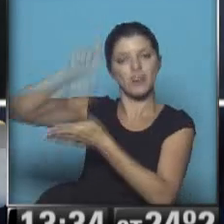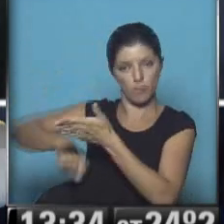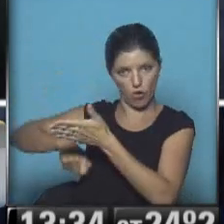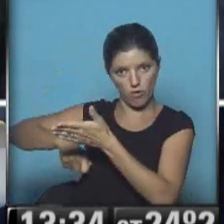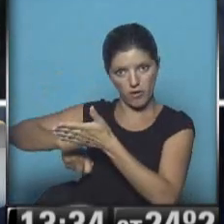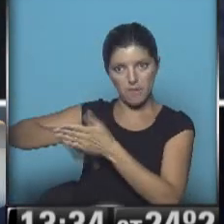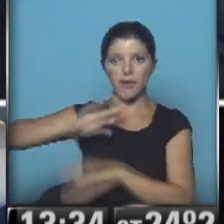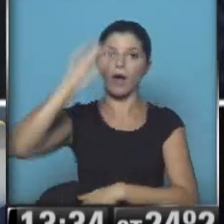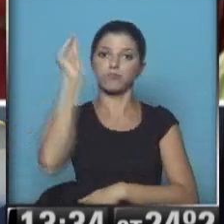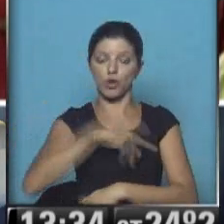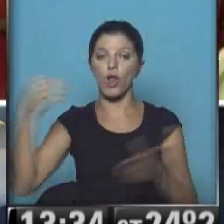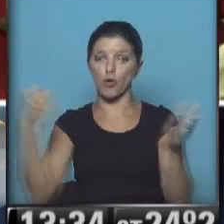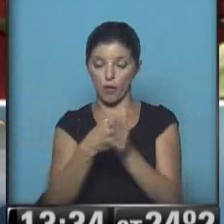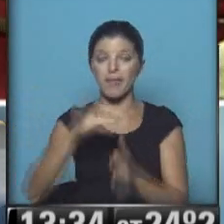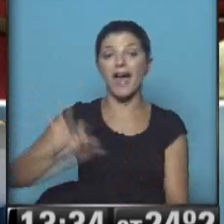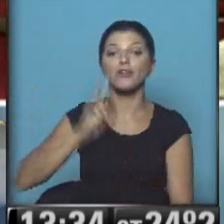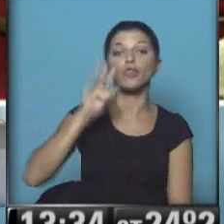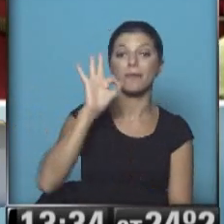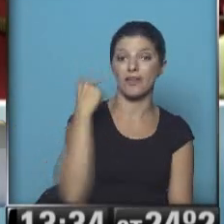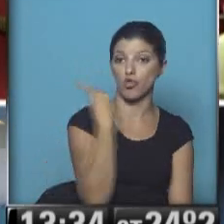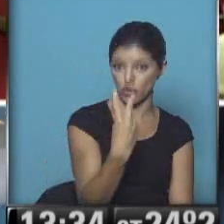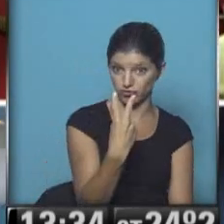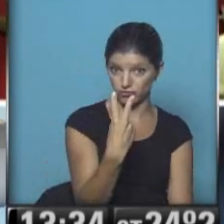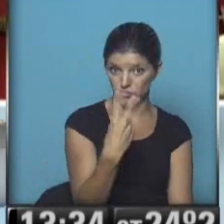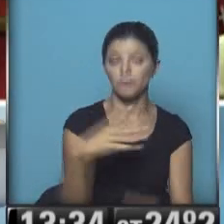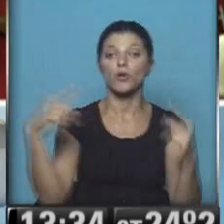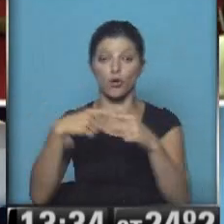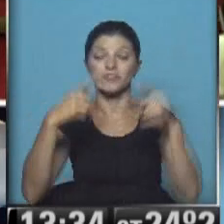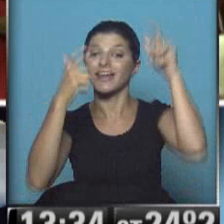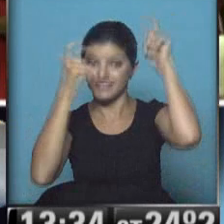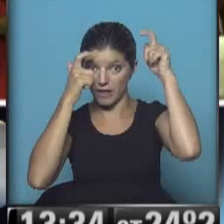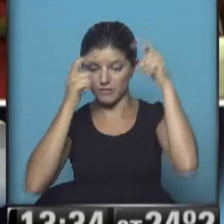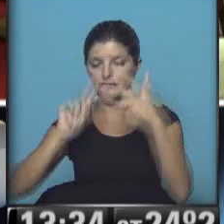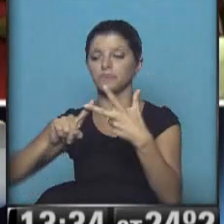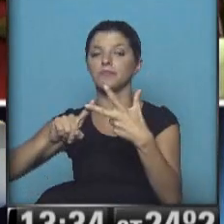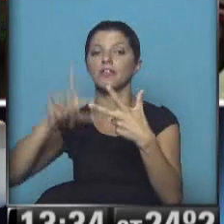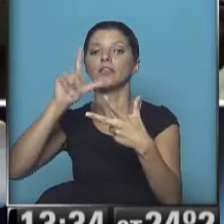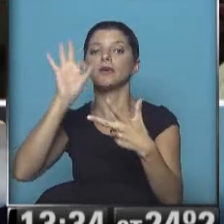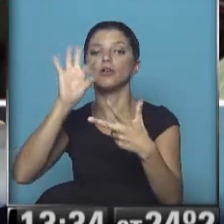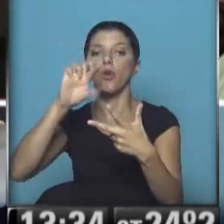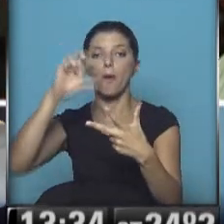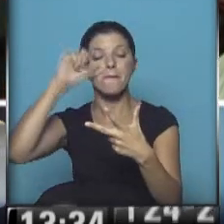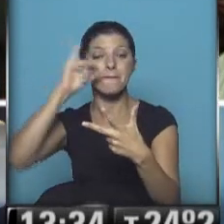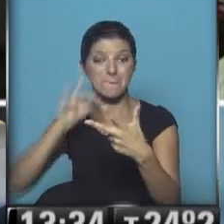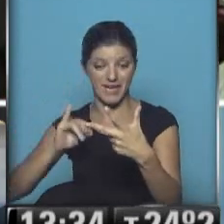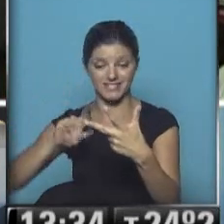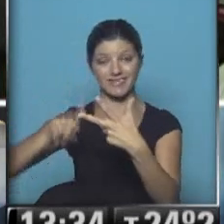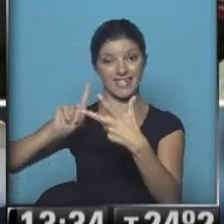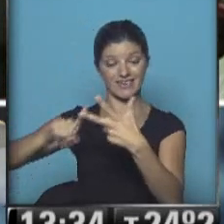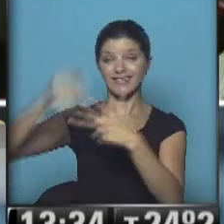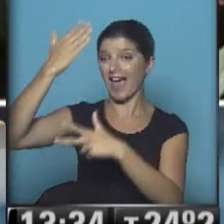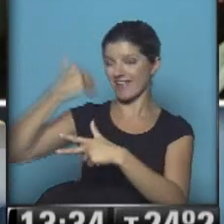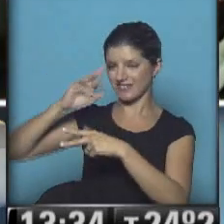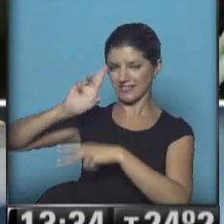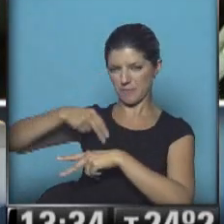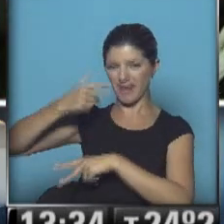destitución El golpe de estado en el 2002 eh en contra de de Hugo Chávez y Leopoldo López que fue aquel que lideró ese plan